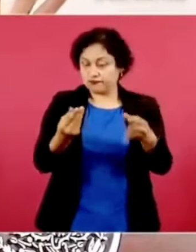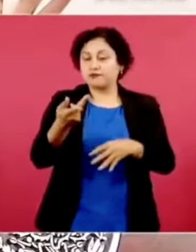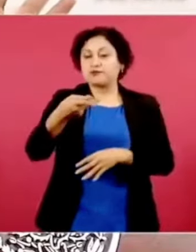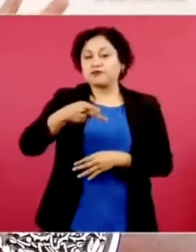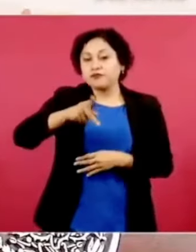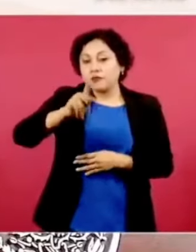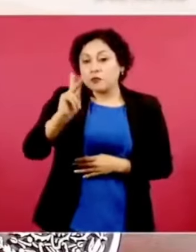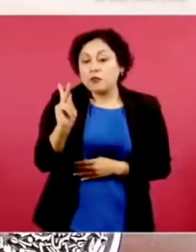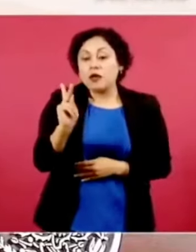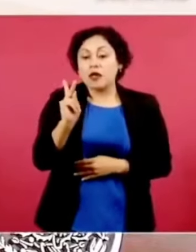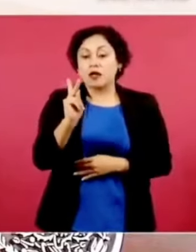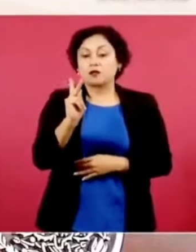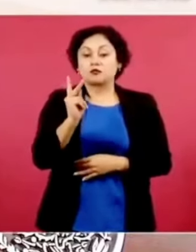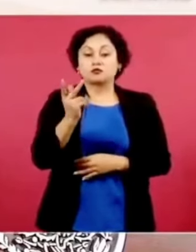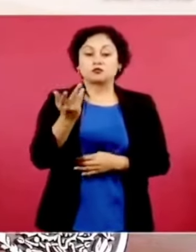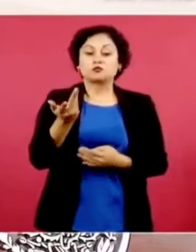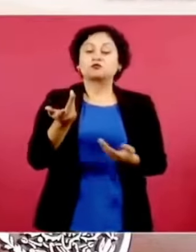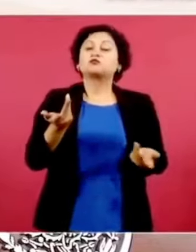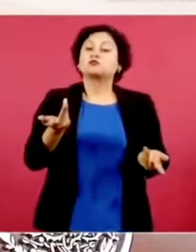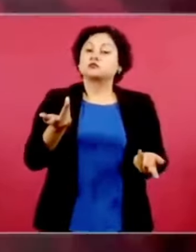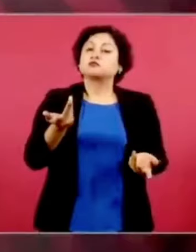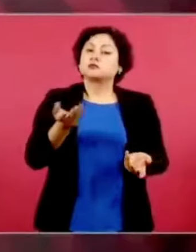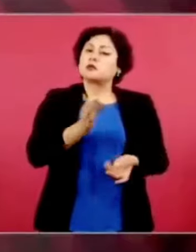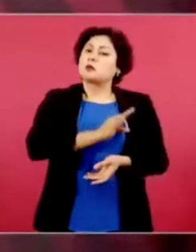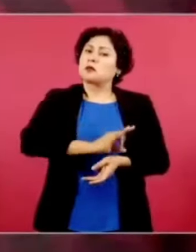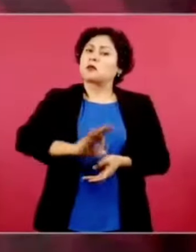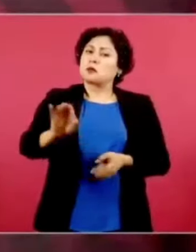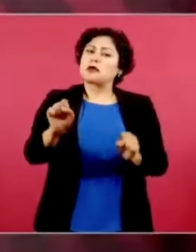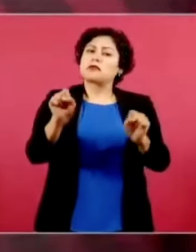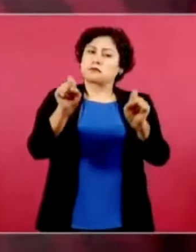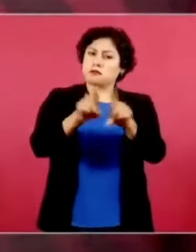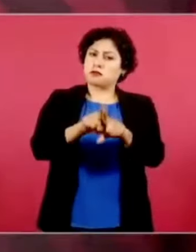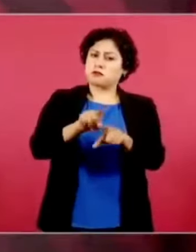sería, puede ser también Felipe Carrillo Puerto,